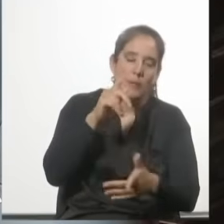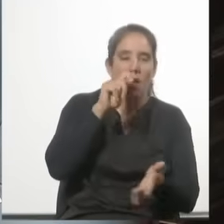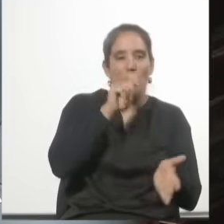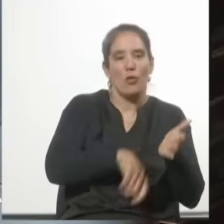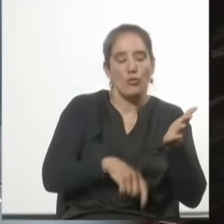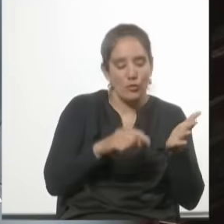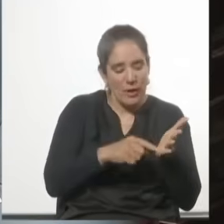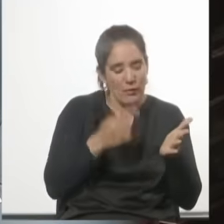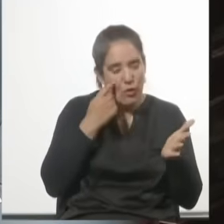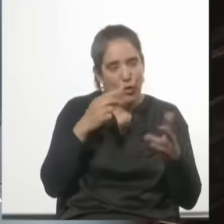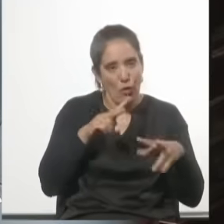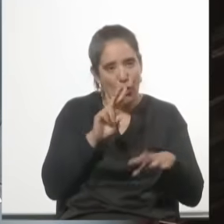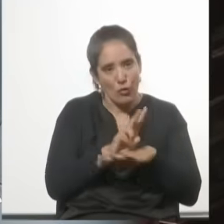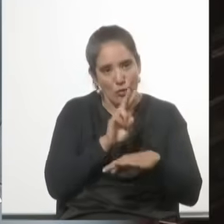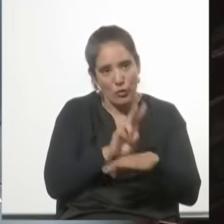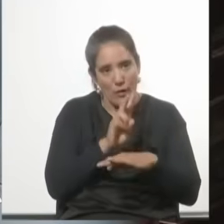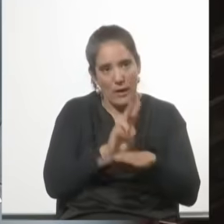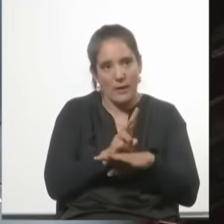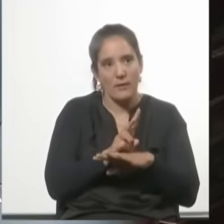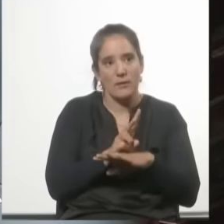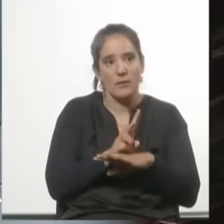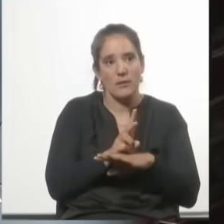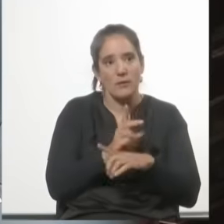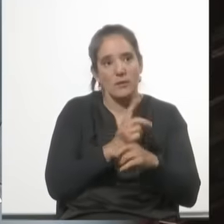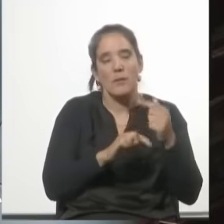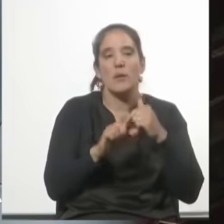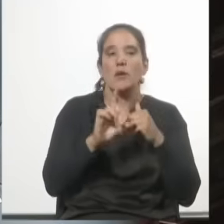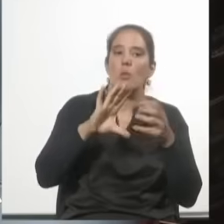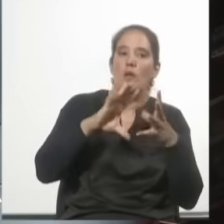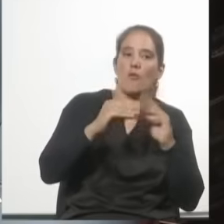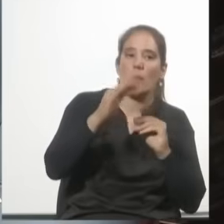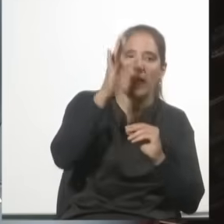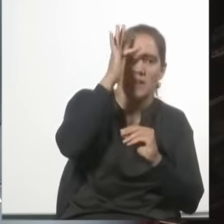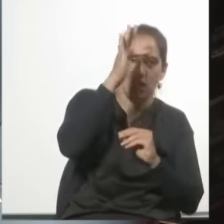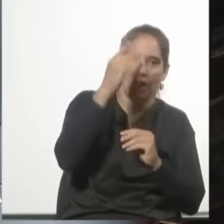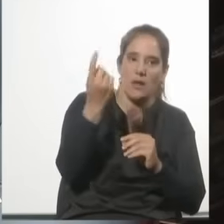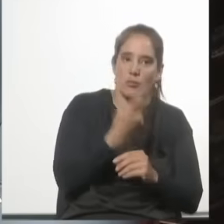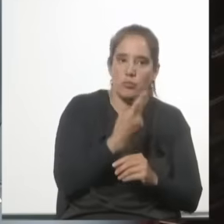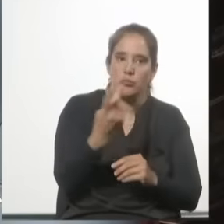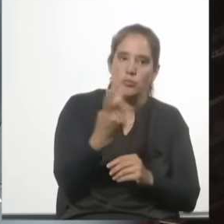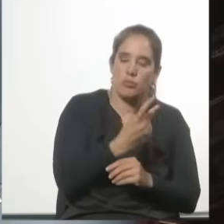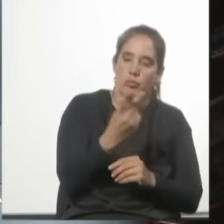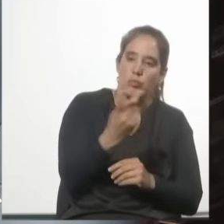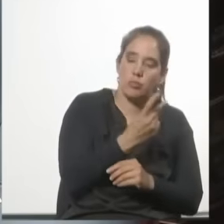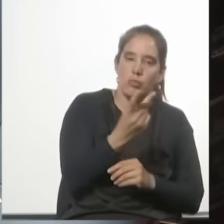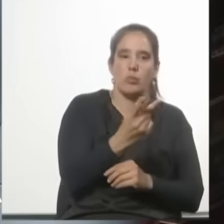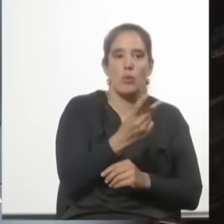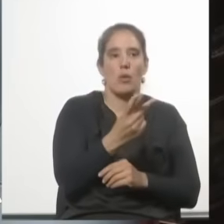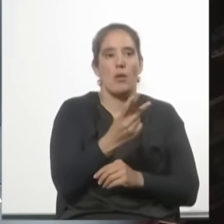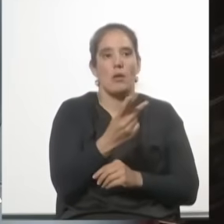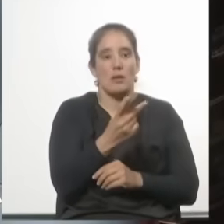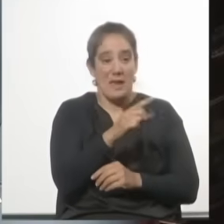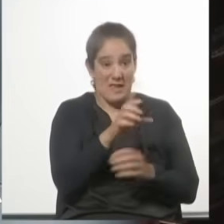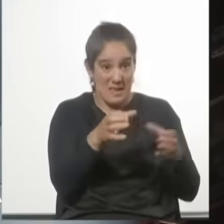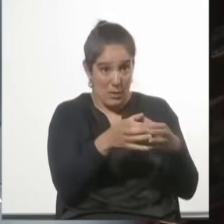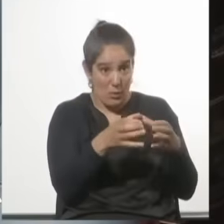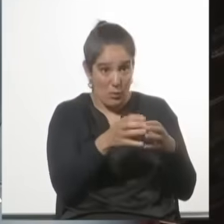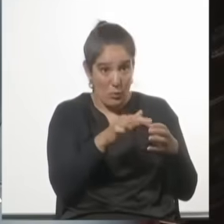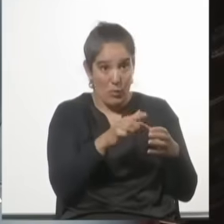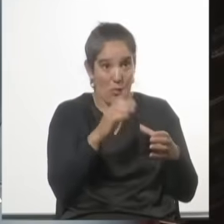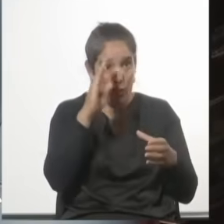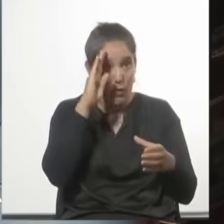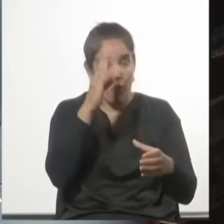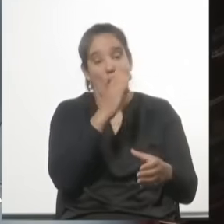Cardama y además constituirse de una suerte de interlocutor técnico en representación del Estado. Ese órgano asesor del Comando General de la